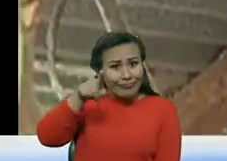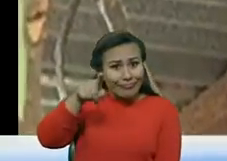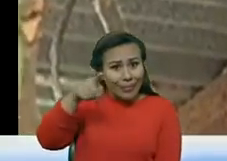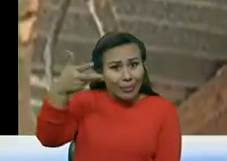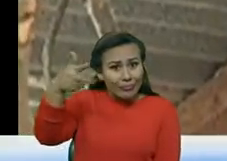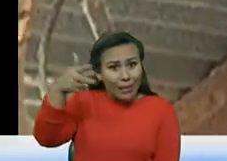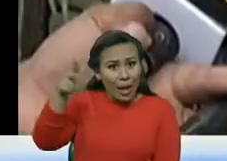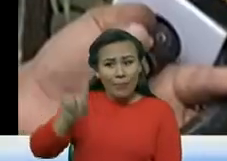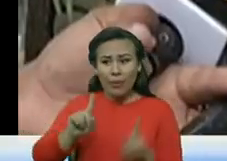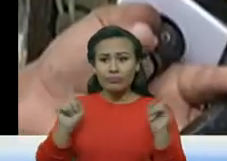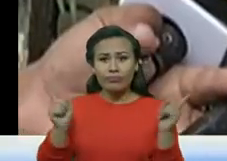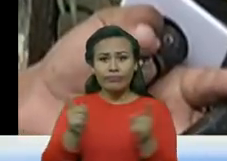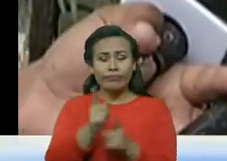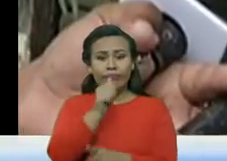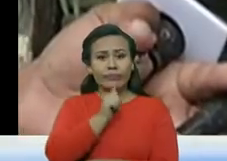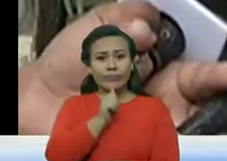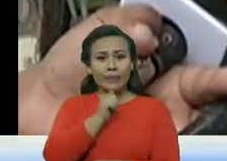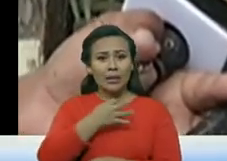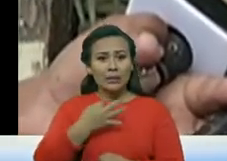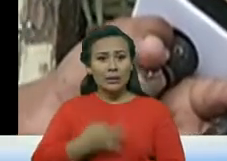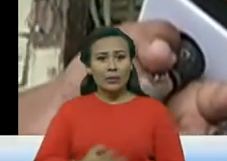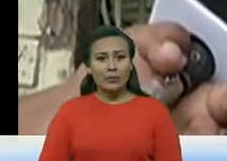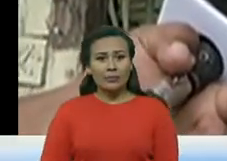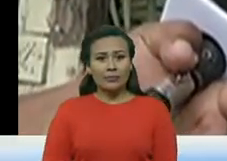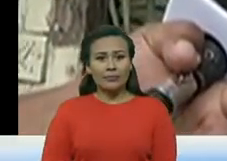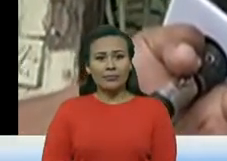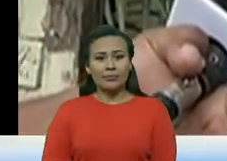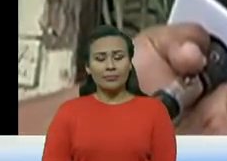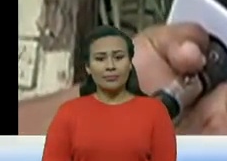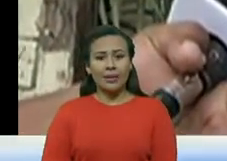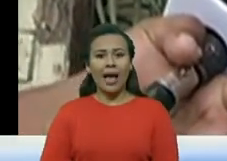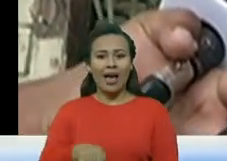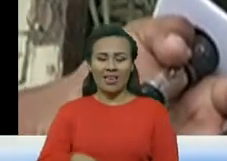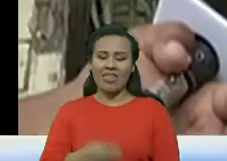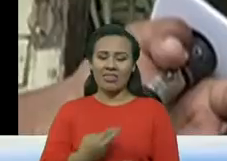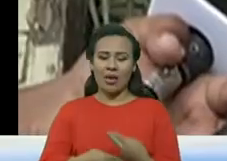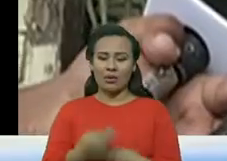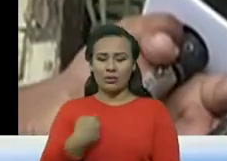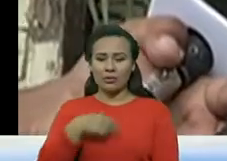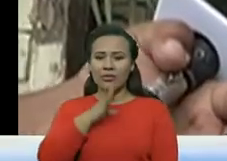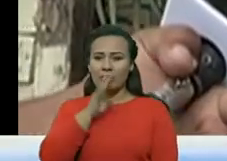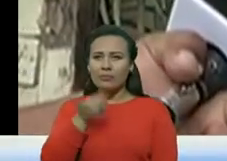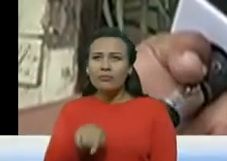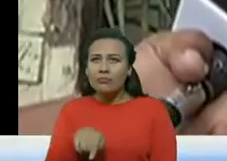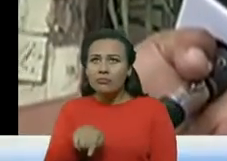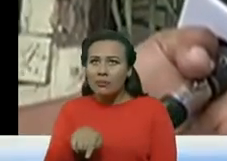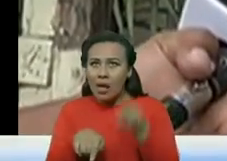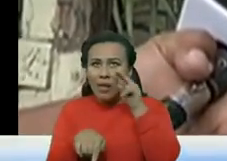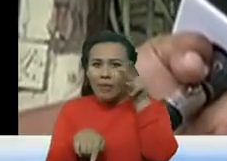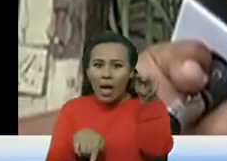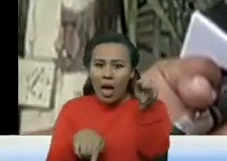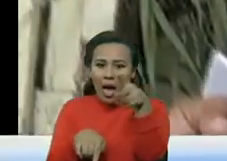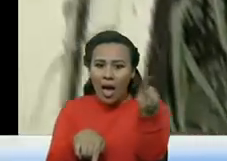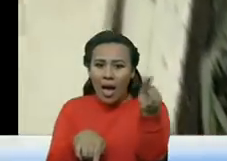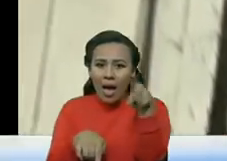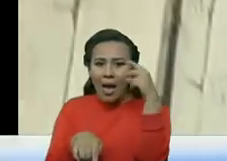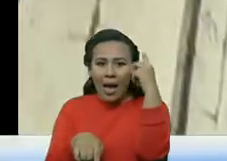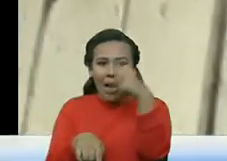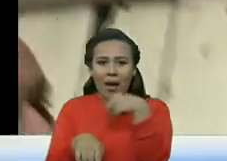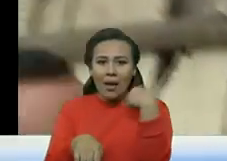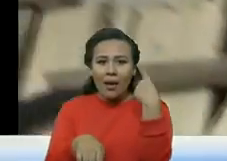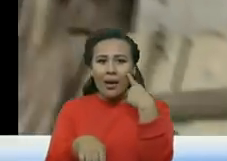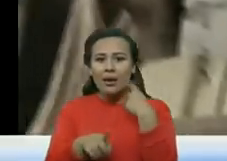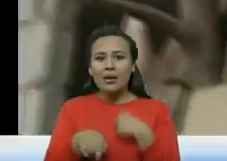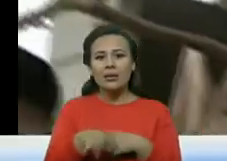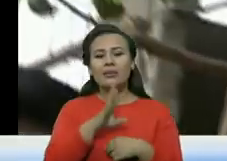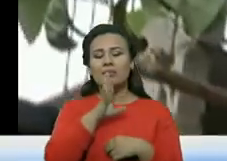circuito cerrado. Realmente es novedoso, ya que al ser un sector popular, pues no, generalmente